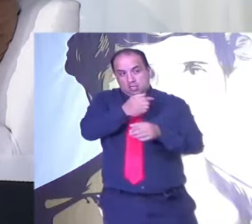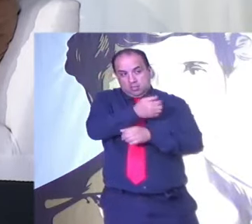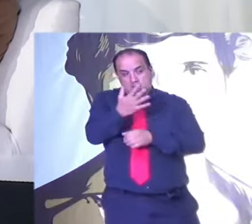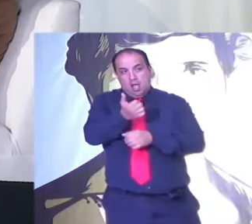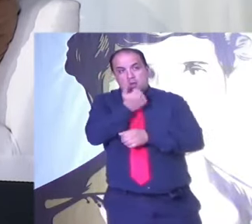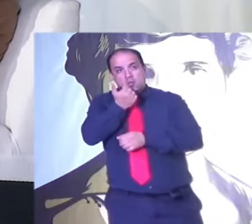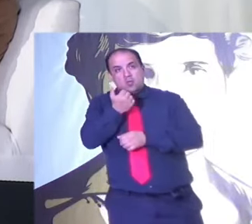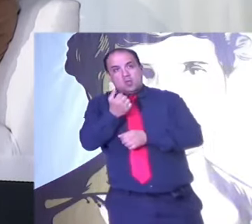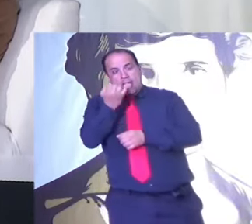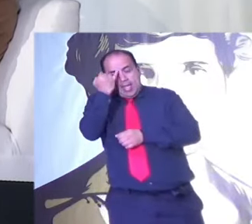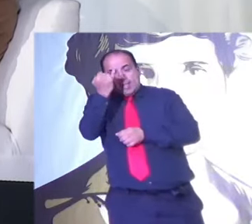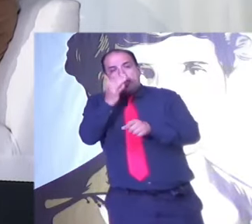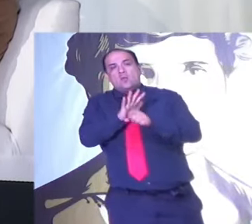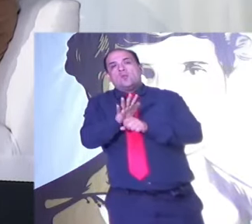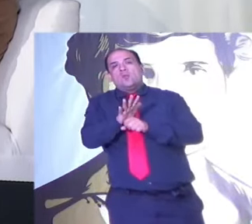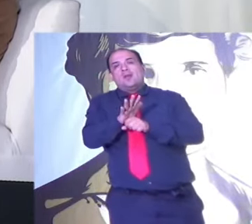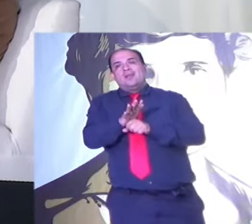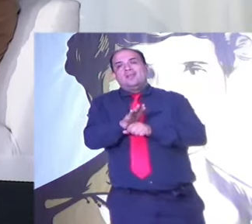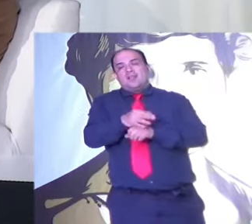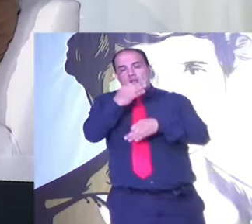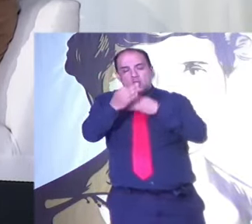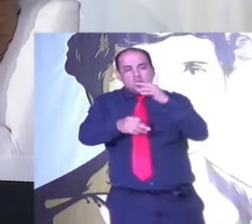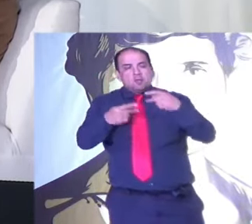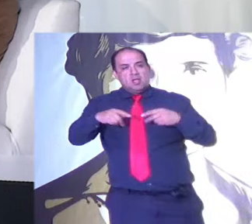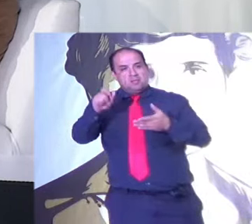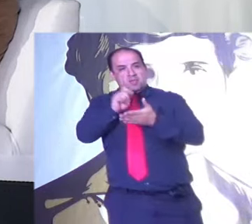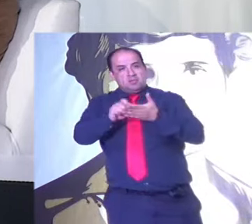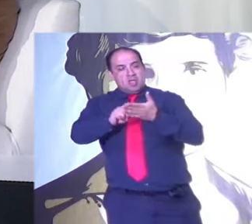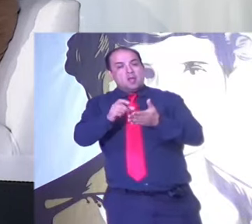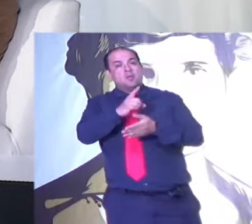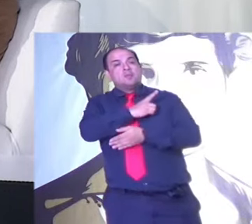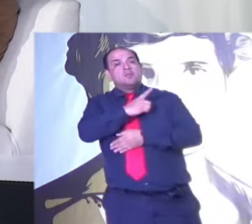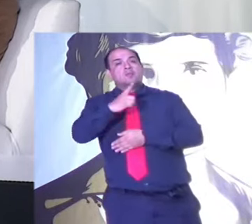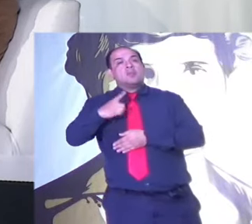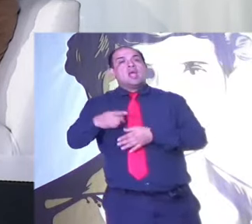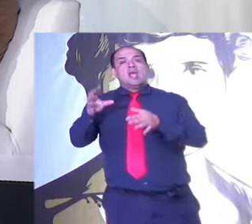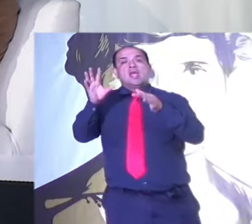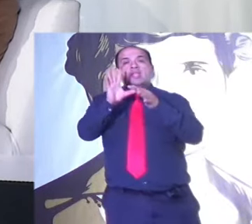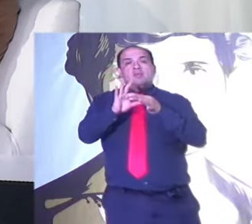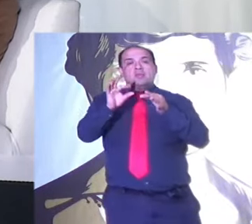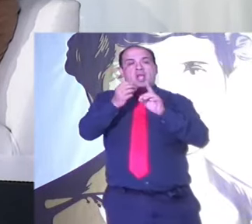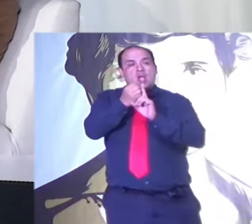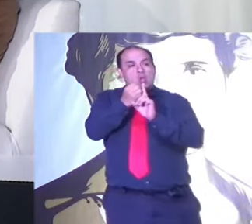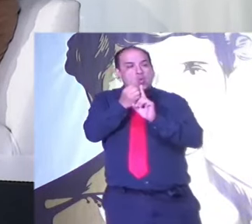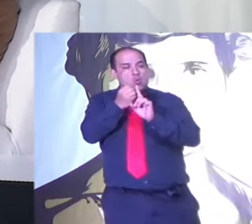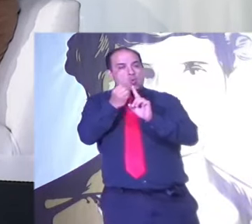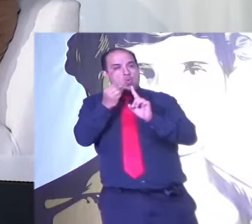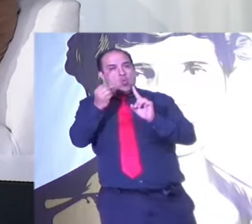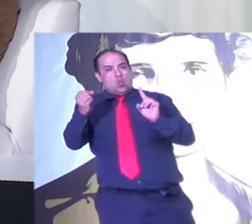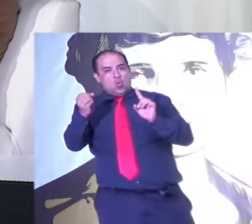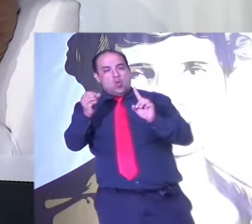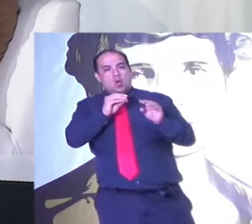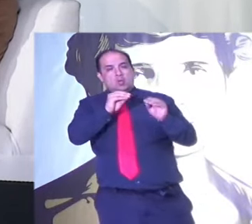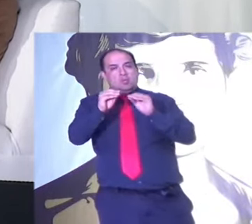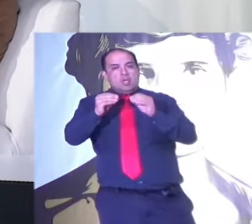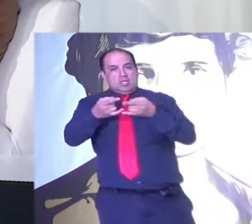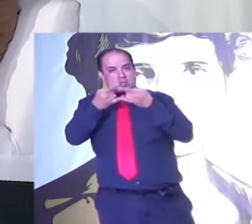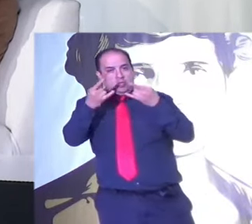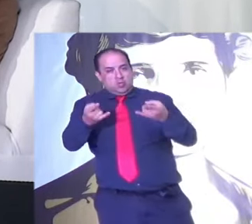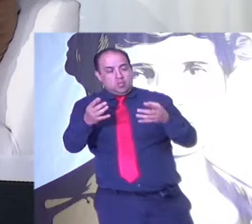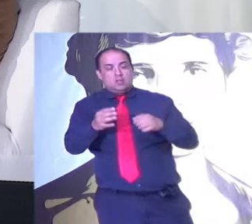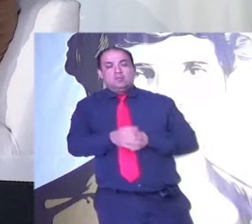todo narrador debe ser capaz de explicar la arquitectura del relato, ¿no? La